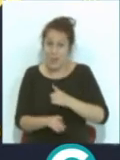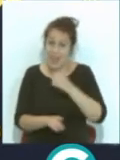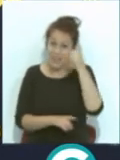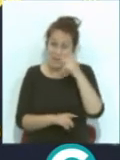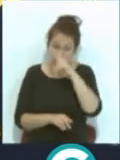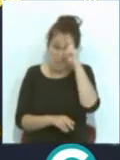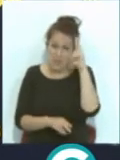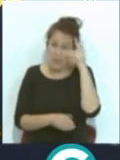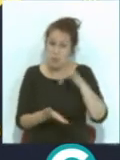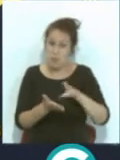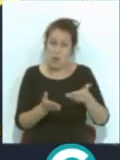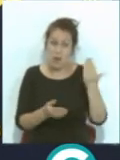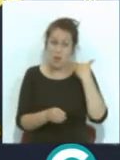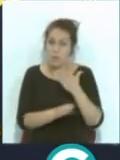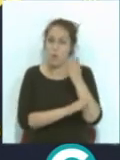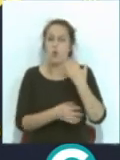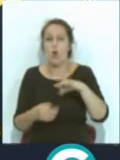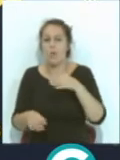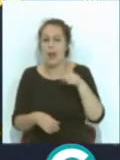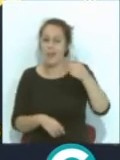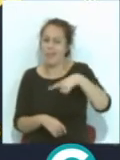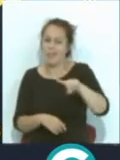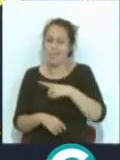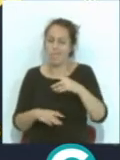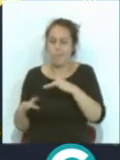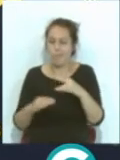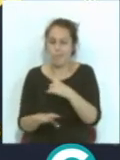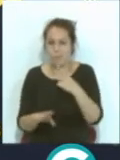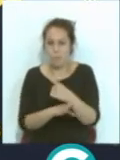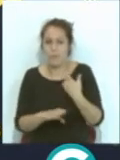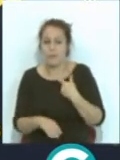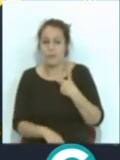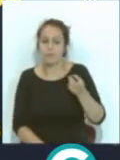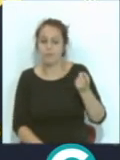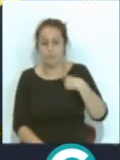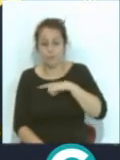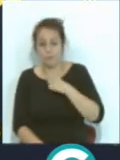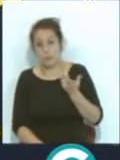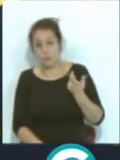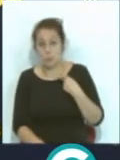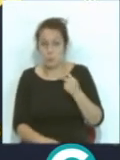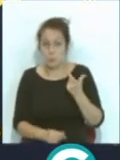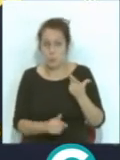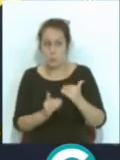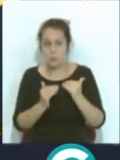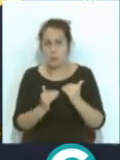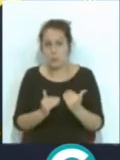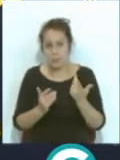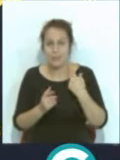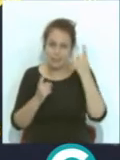normal es que ellos lleven el peso del partido y que la dinámica vaya más hacia ellos que hacia nosotros. Intentaremos cambiar